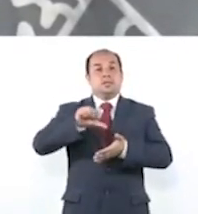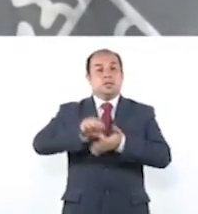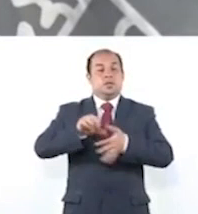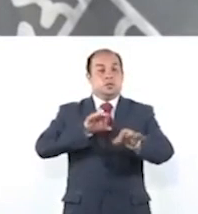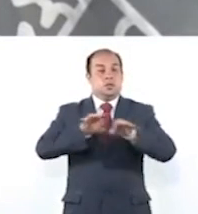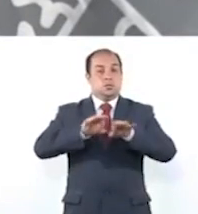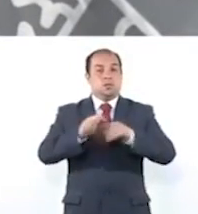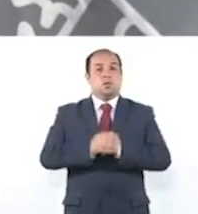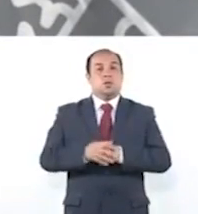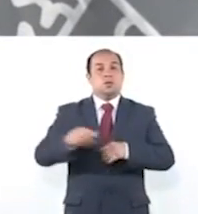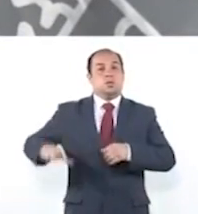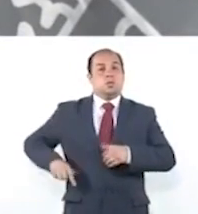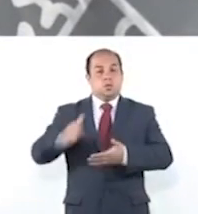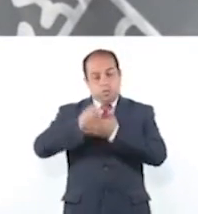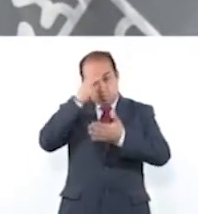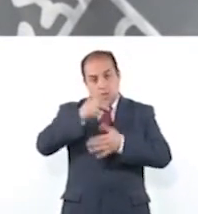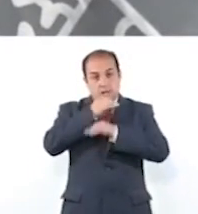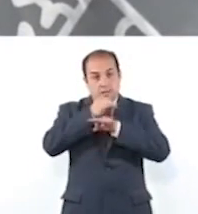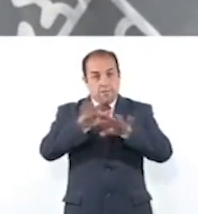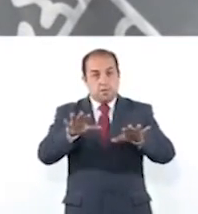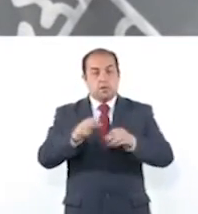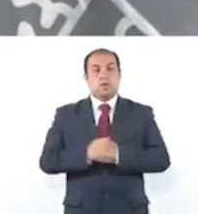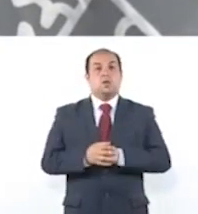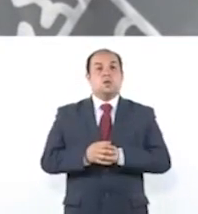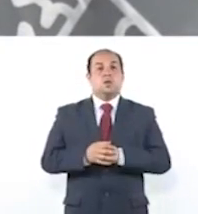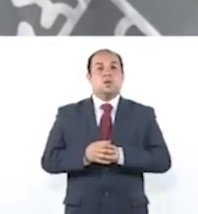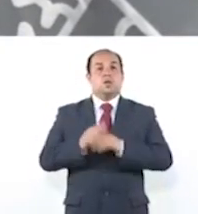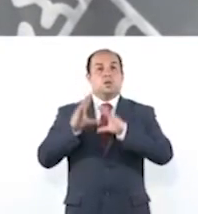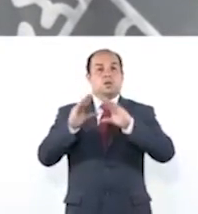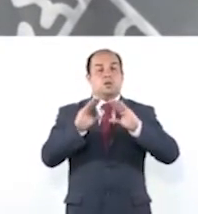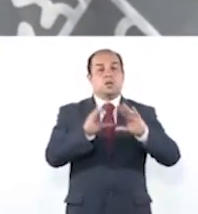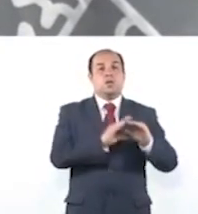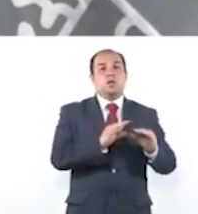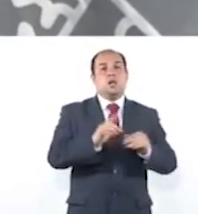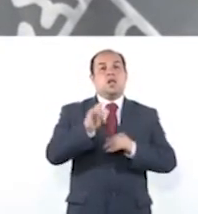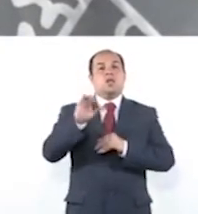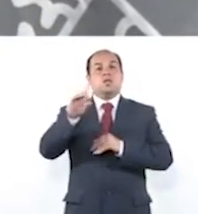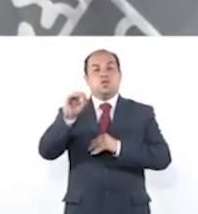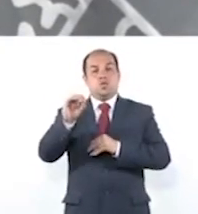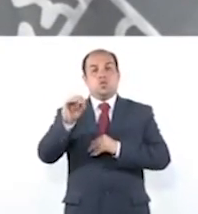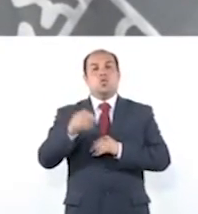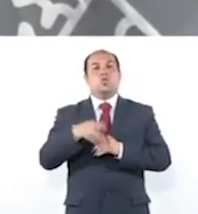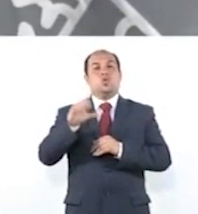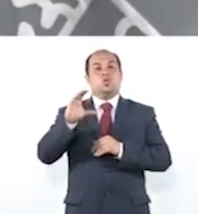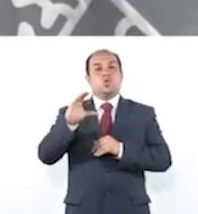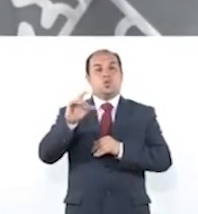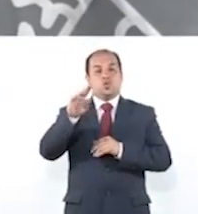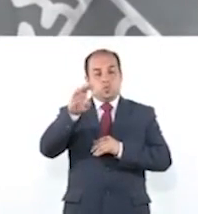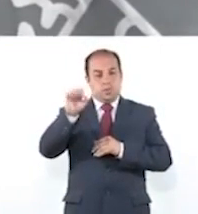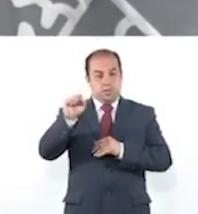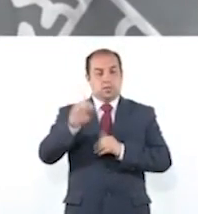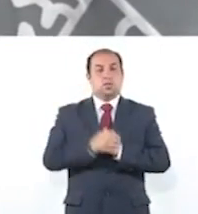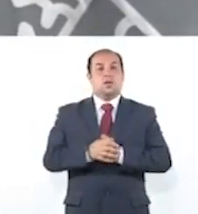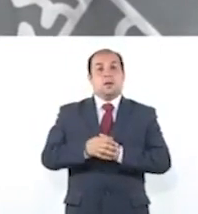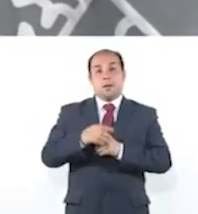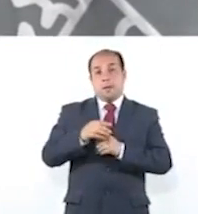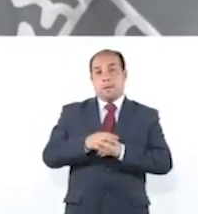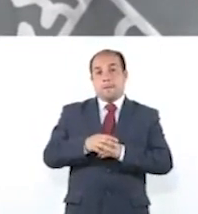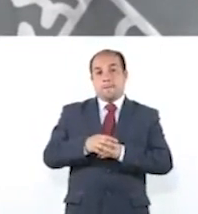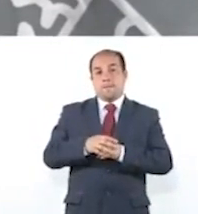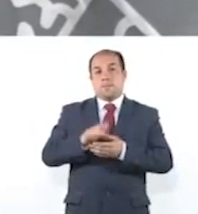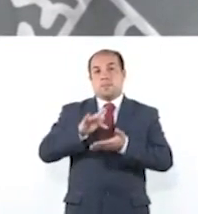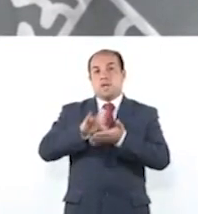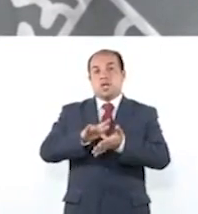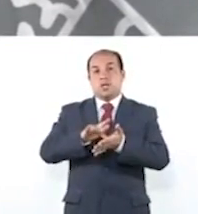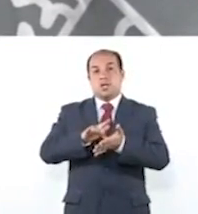Ciudad de México, se promoverán la formación de libroclubes, facilitar la tarea